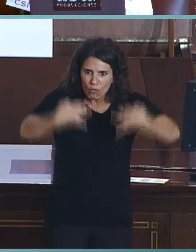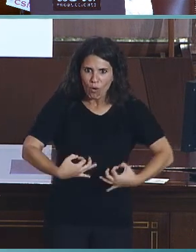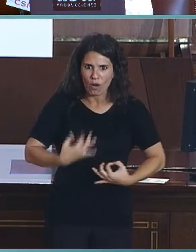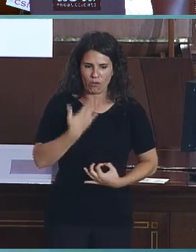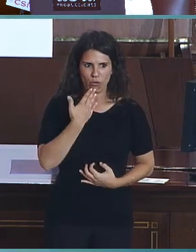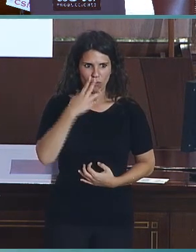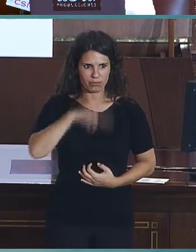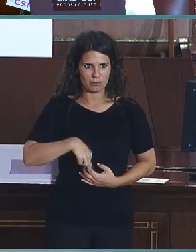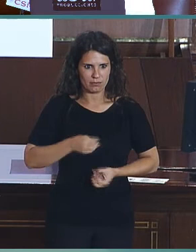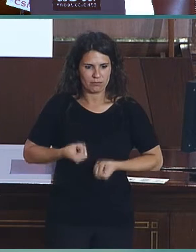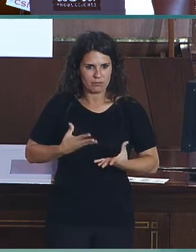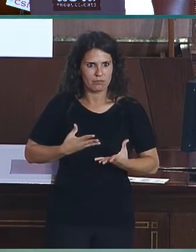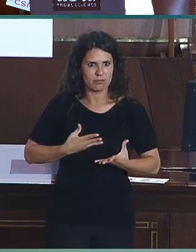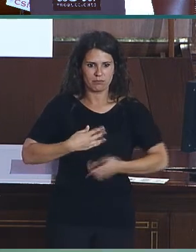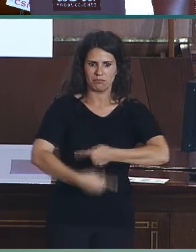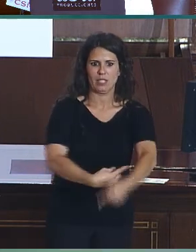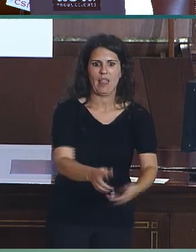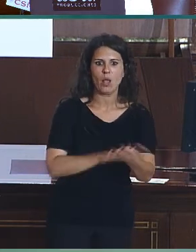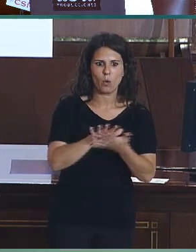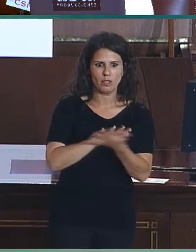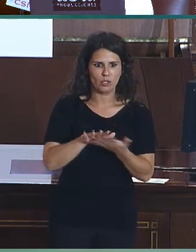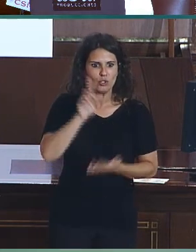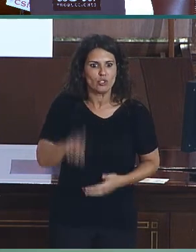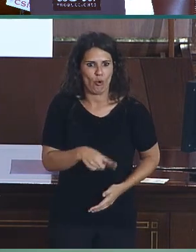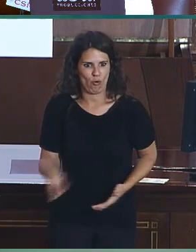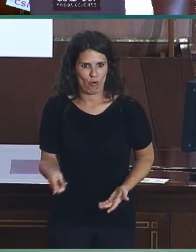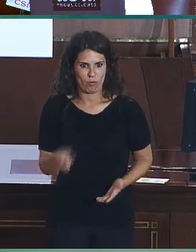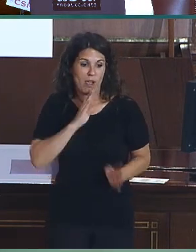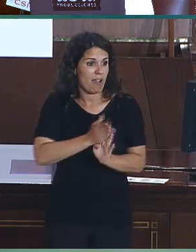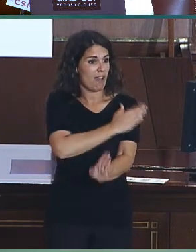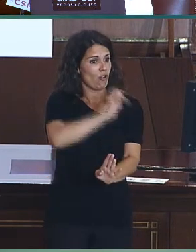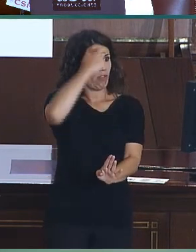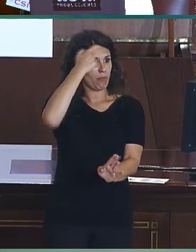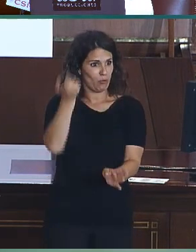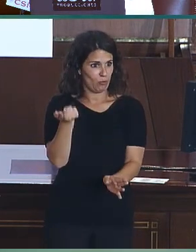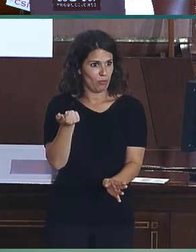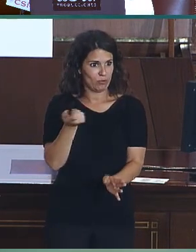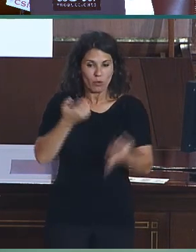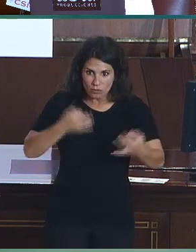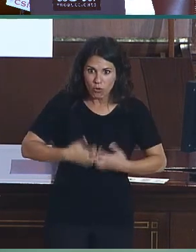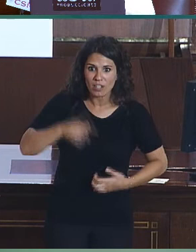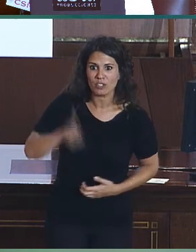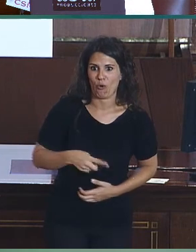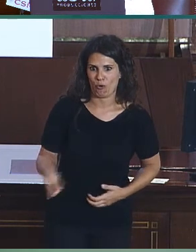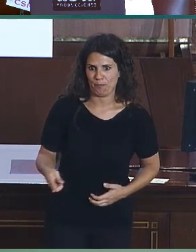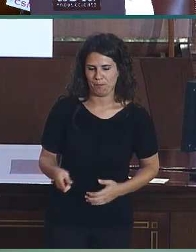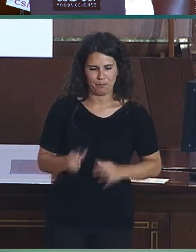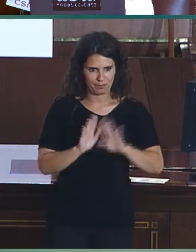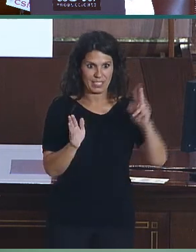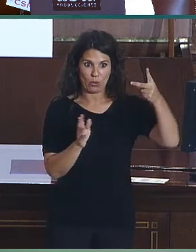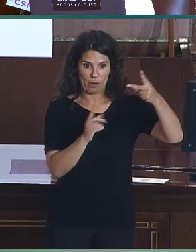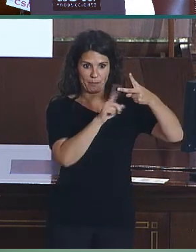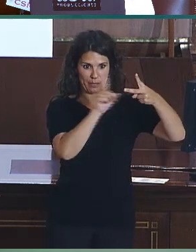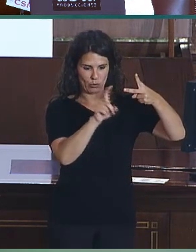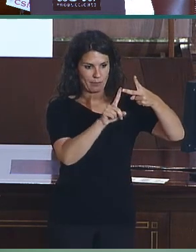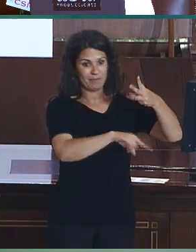el medio de transmisión de la lengua de signos, como viene siendo tradicionalmente. La siguiente pregunta